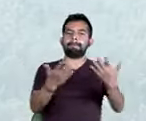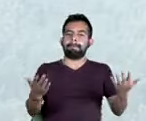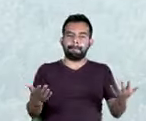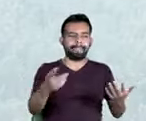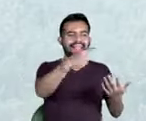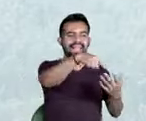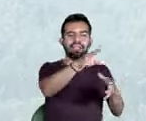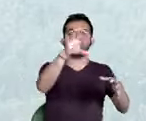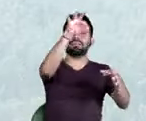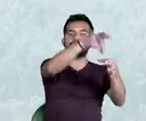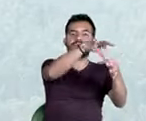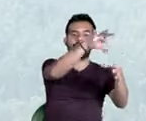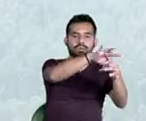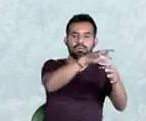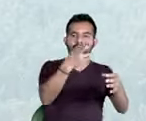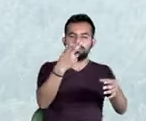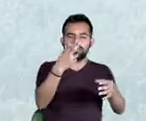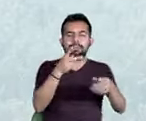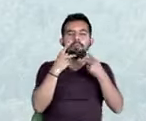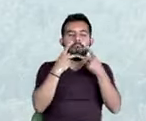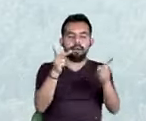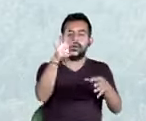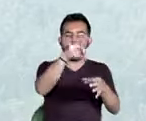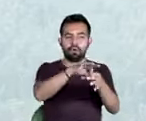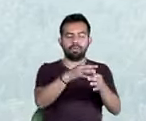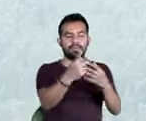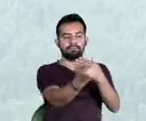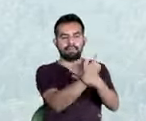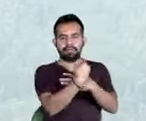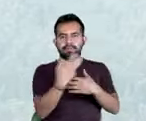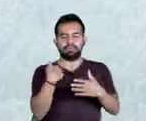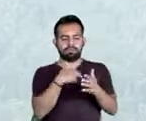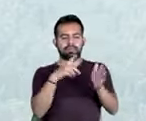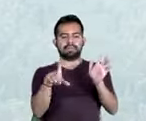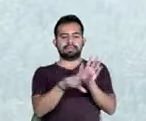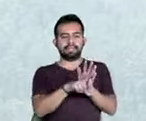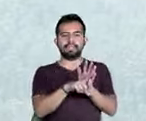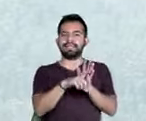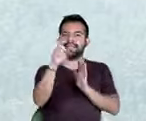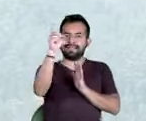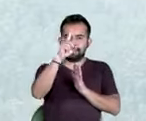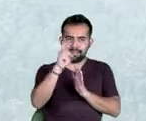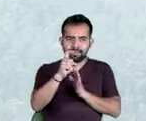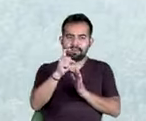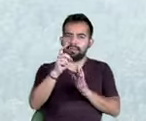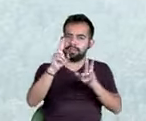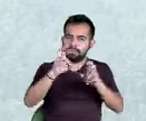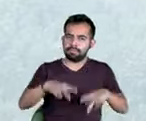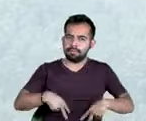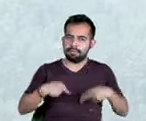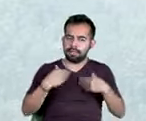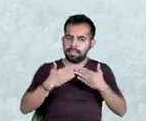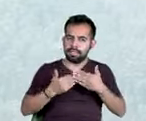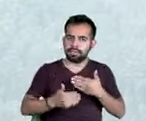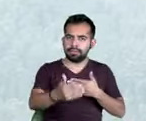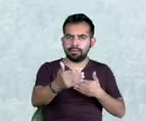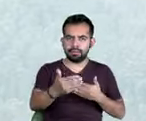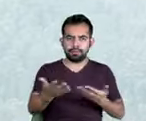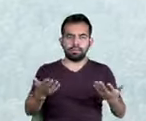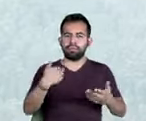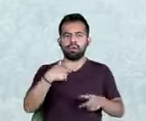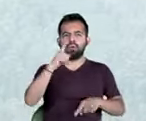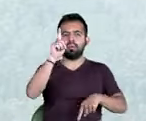se convierte para mí, para nuestro equipo de trabajo, en un mandato, tiene que tener la expresión institucional de vida. Por lo tanto, no puedo